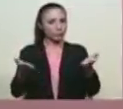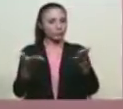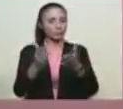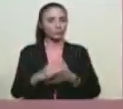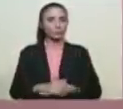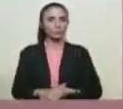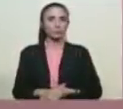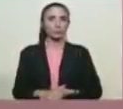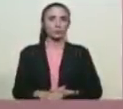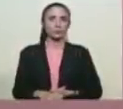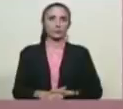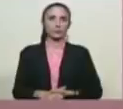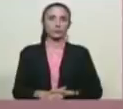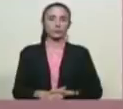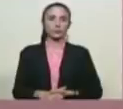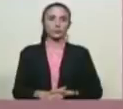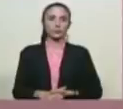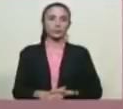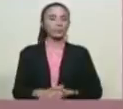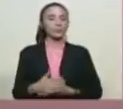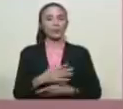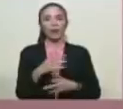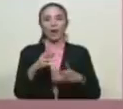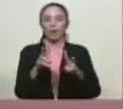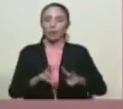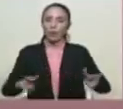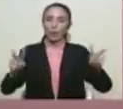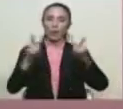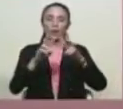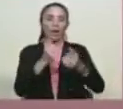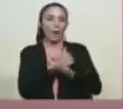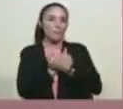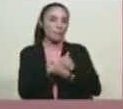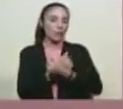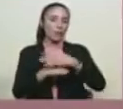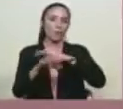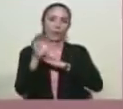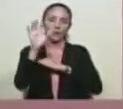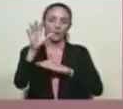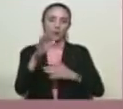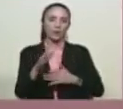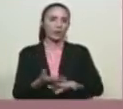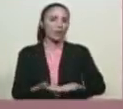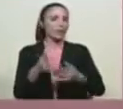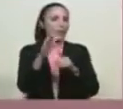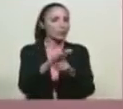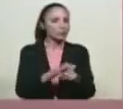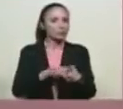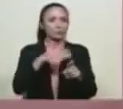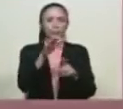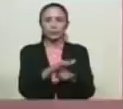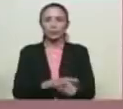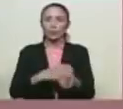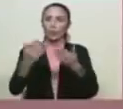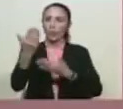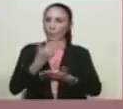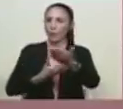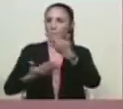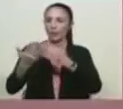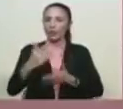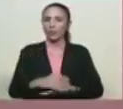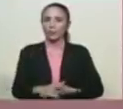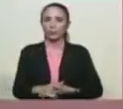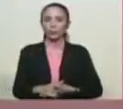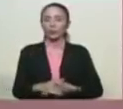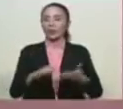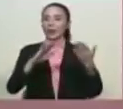humanidad, los valores del trabajo, del amor a la patria, de la solidaridad, del compartir,